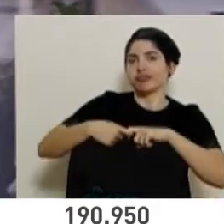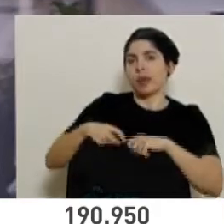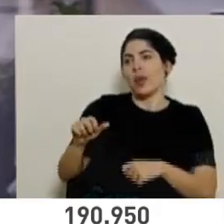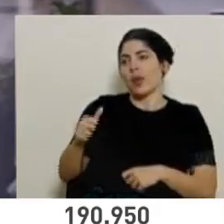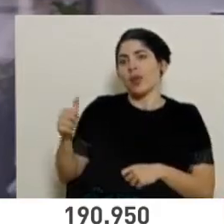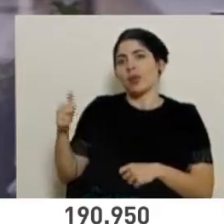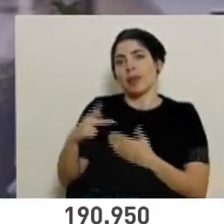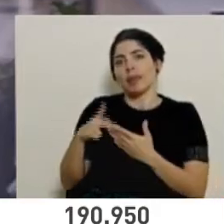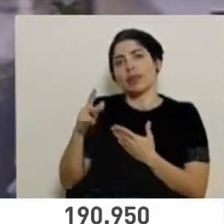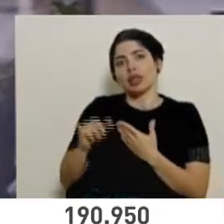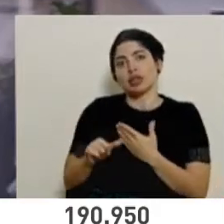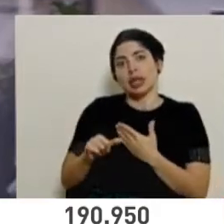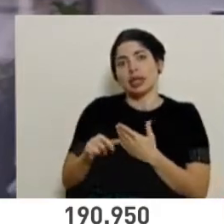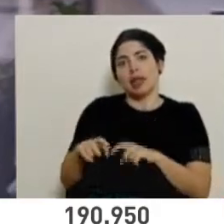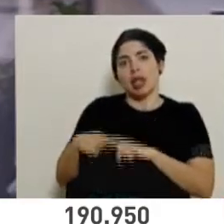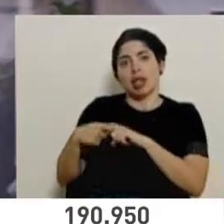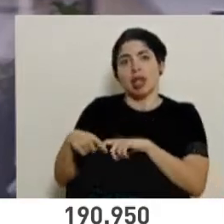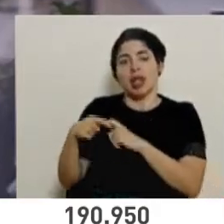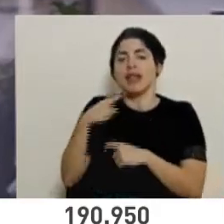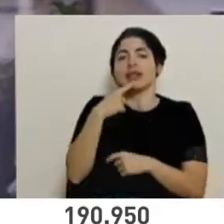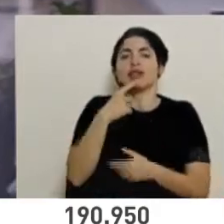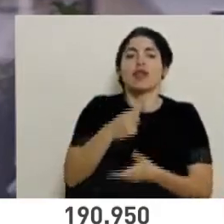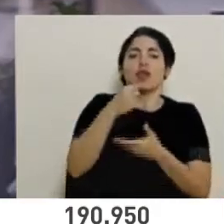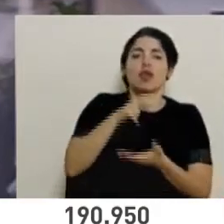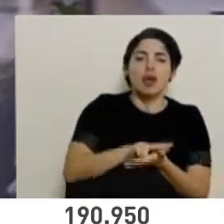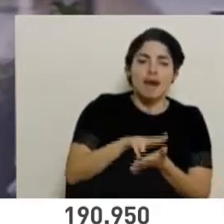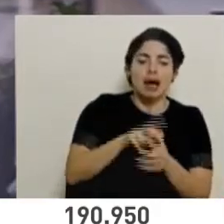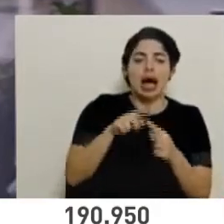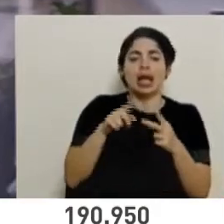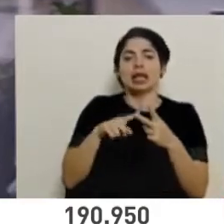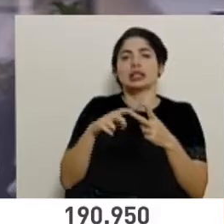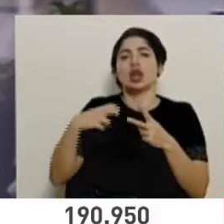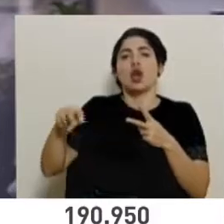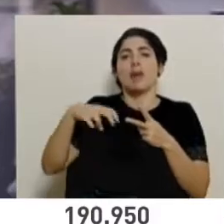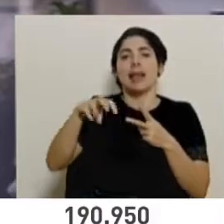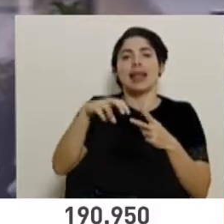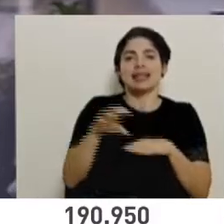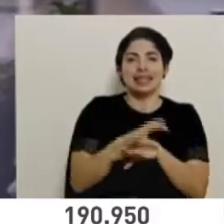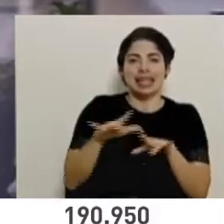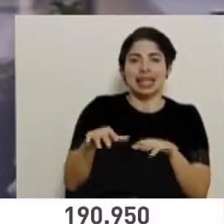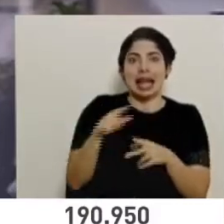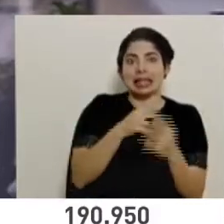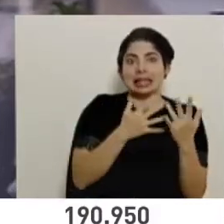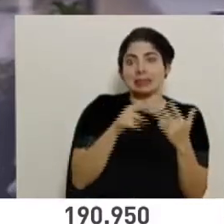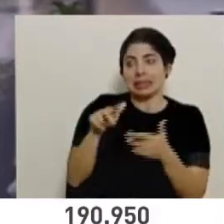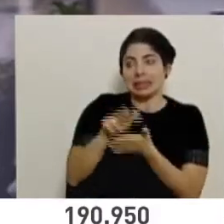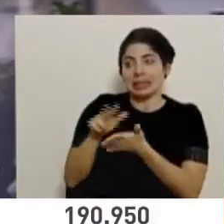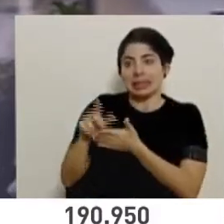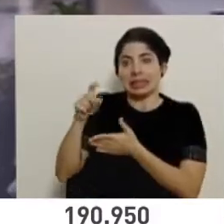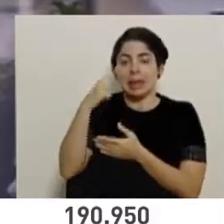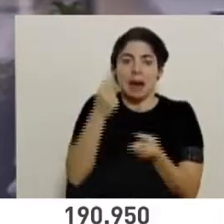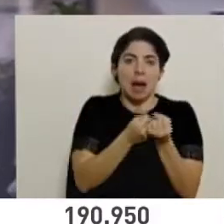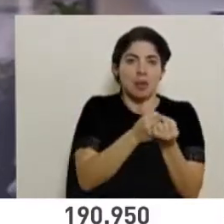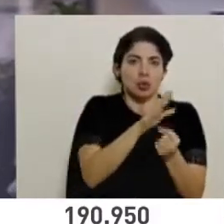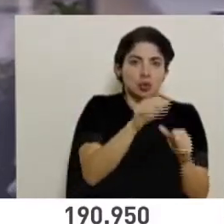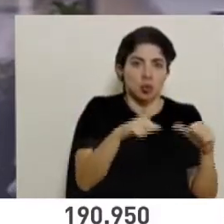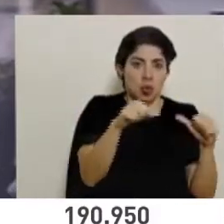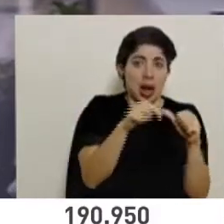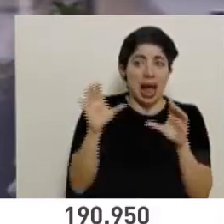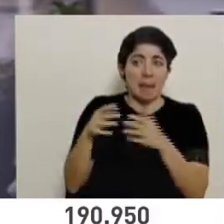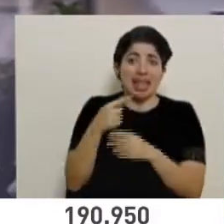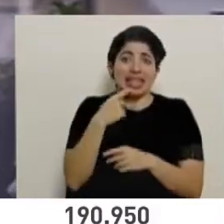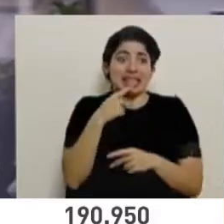otros proyectos para el gremio que están paralizados. Ellos hablaron del Fondo de Avales, de nómadas digitales, que hay mucha expectativa con ellos para reactivar el sector. Ahí mismo la Cámara decía,